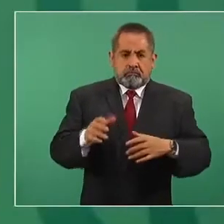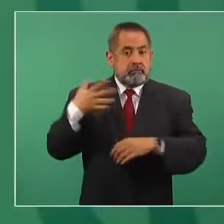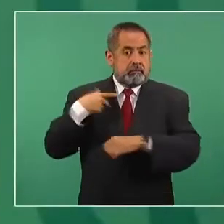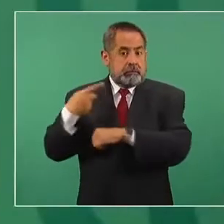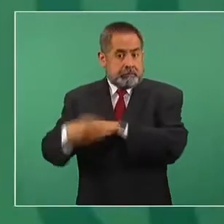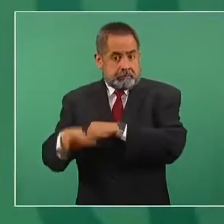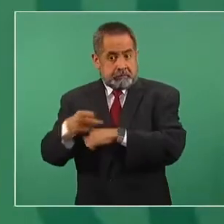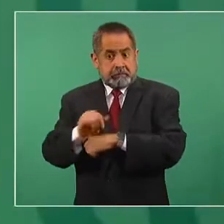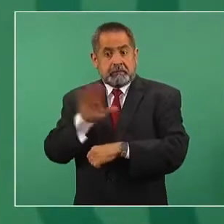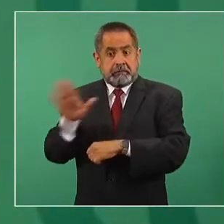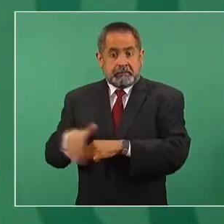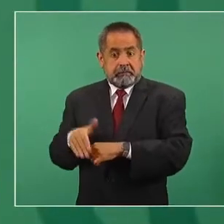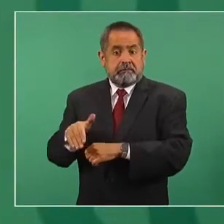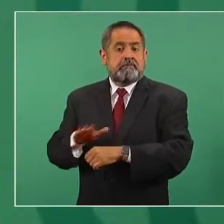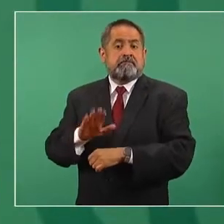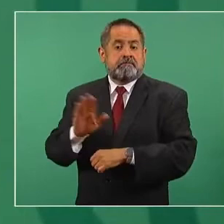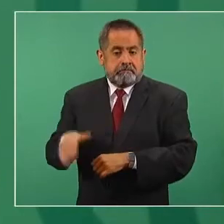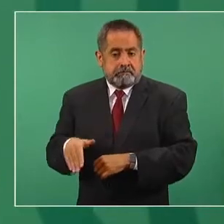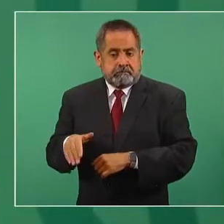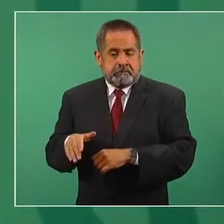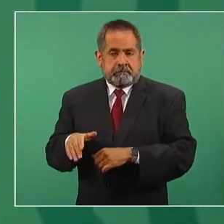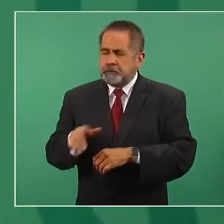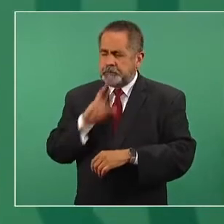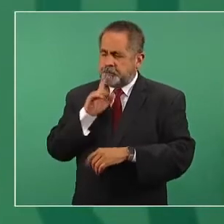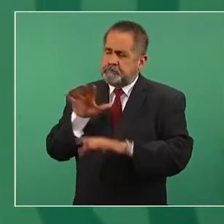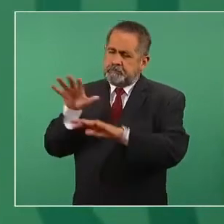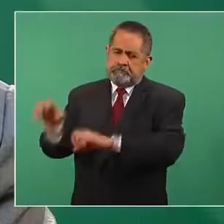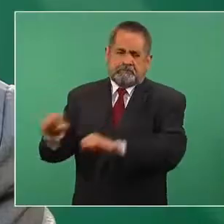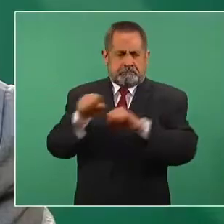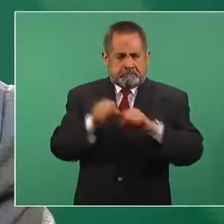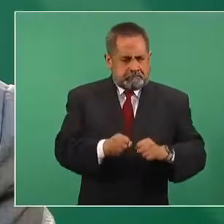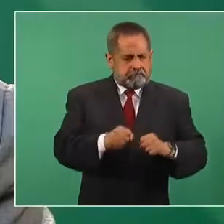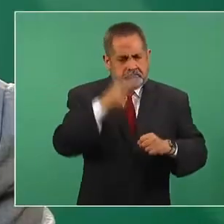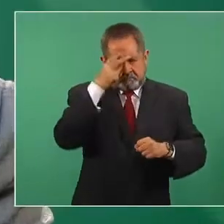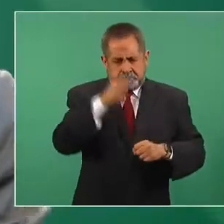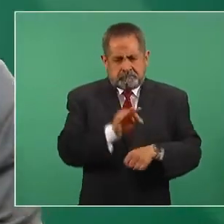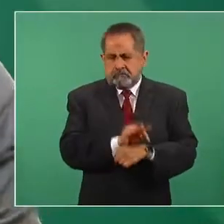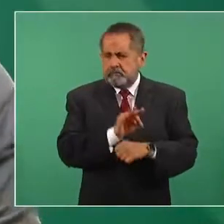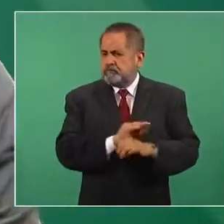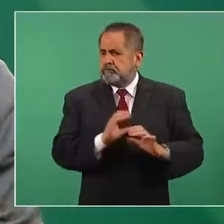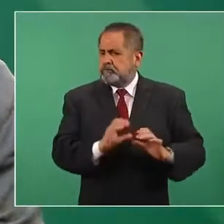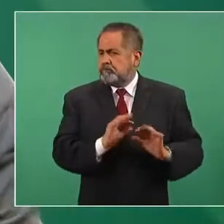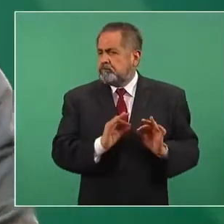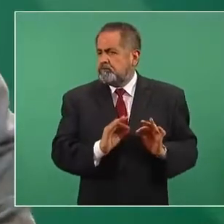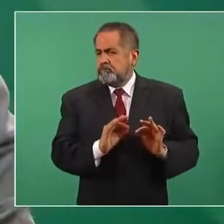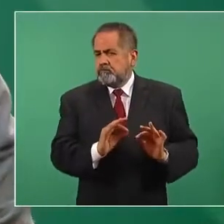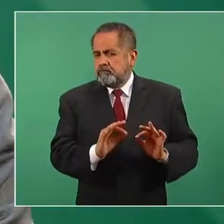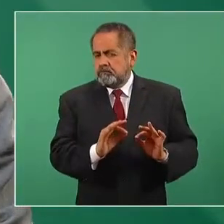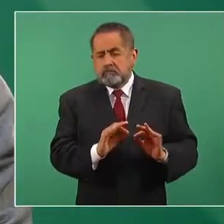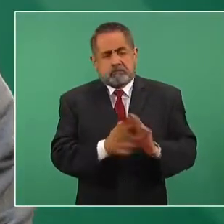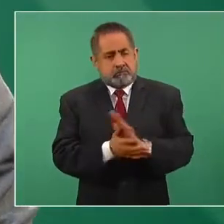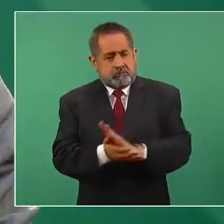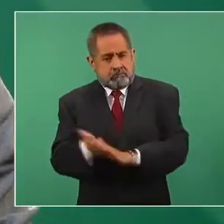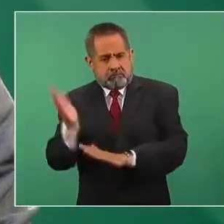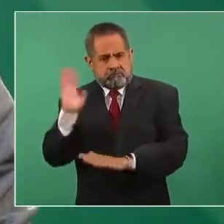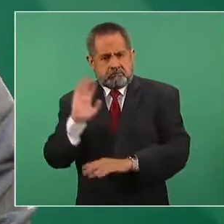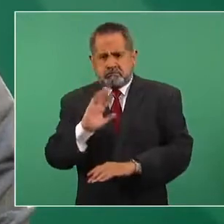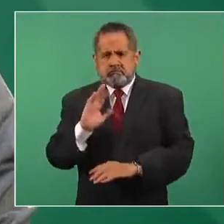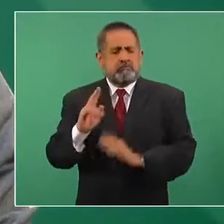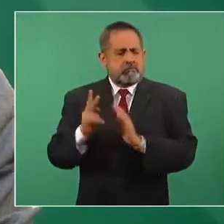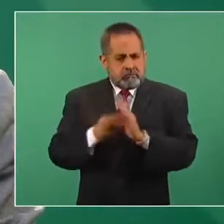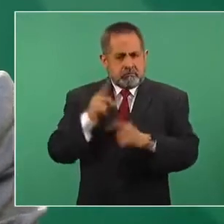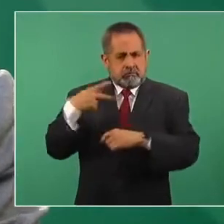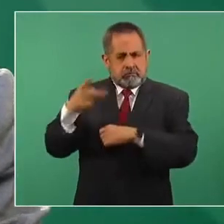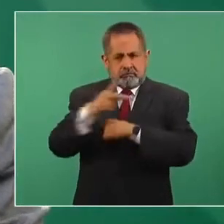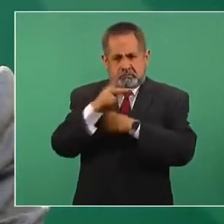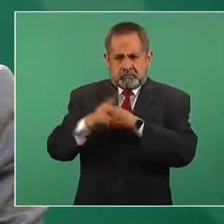peligro. Y se les trajo a México y ya regresaron a su país